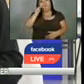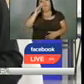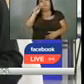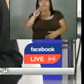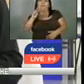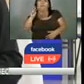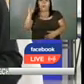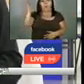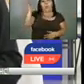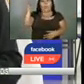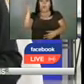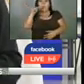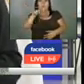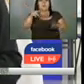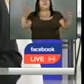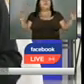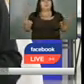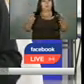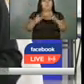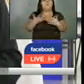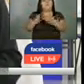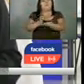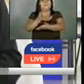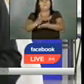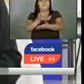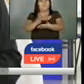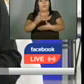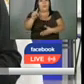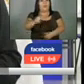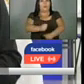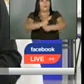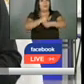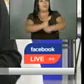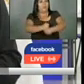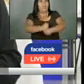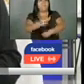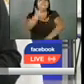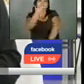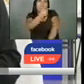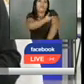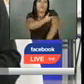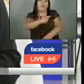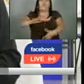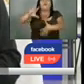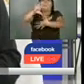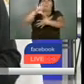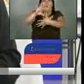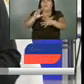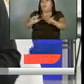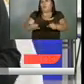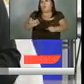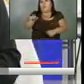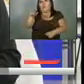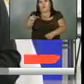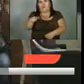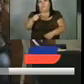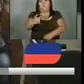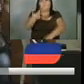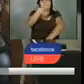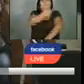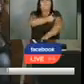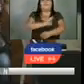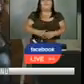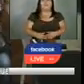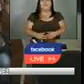esta sesión y es precisamente el garantizar el acceso para las Américas de la vacuna o del fármaco, del biológico.